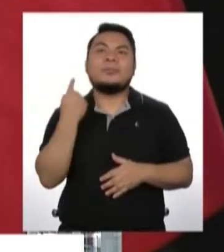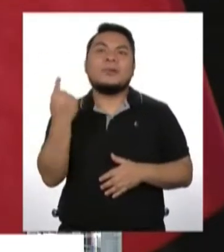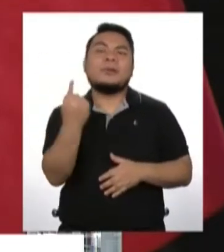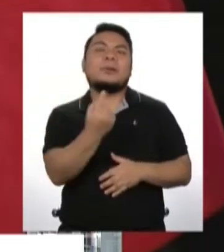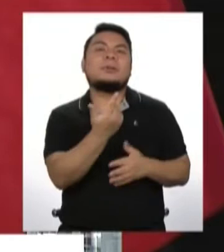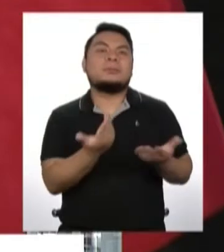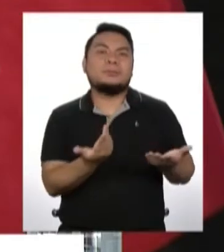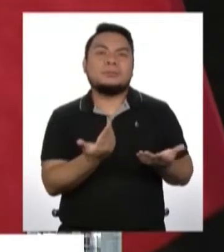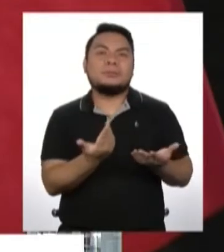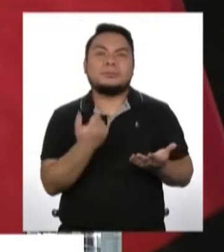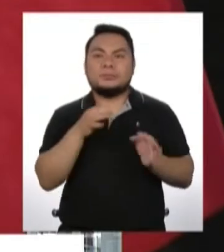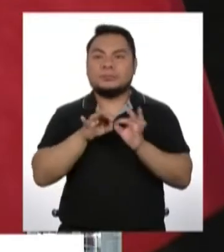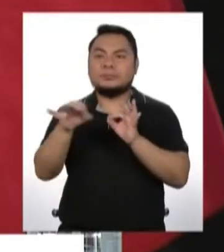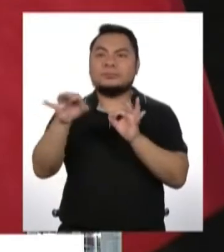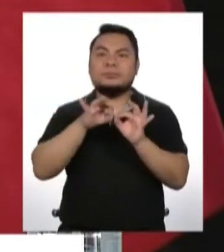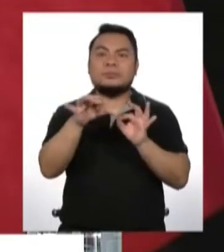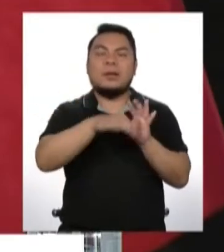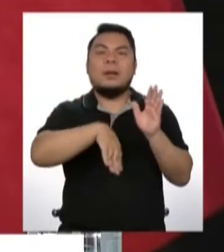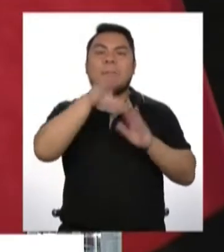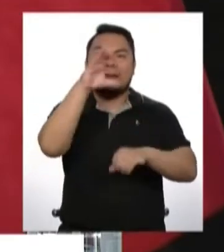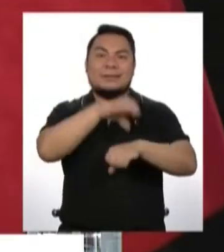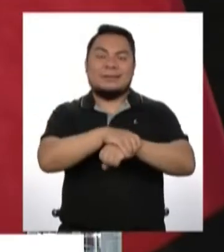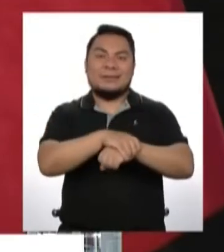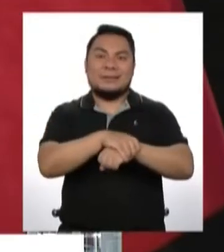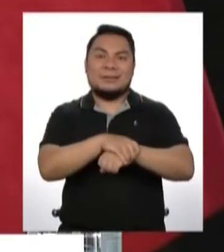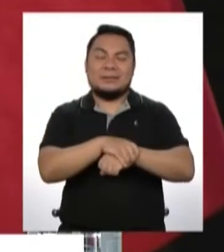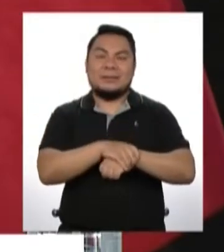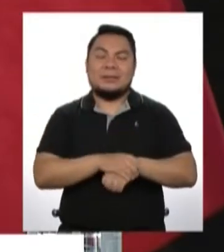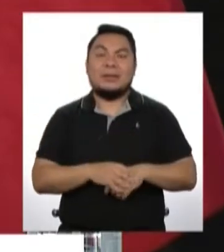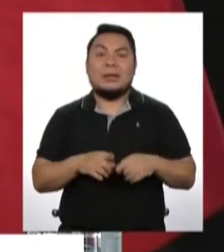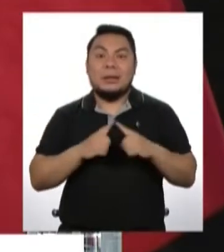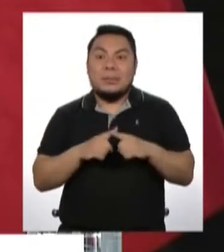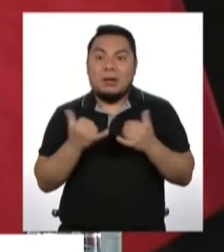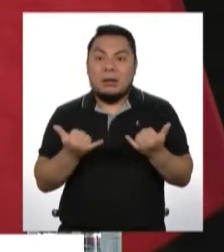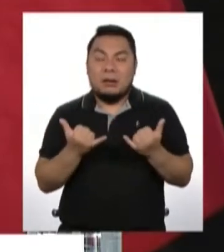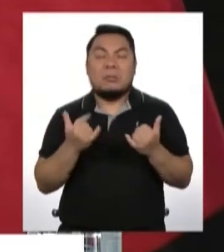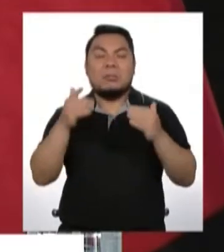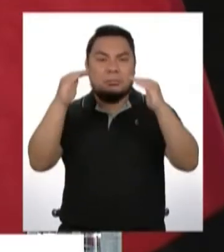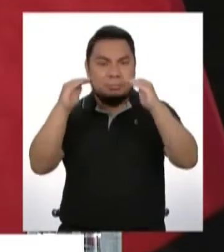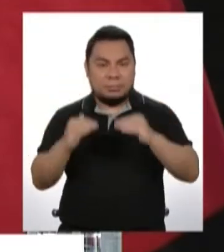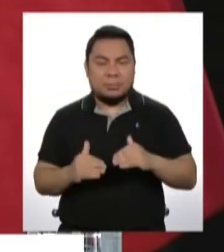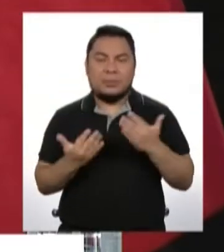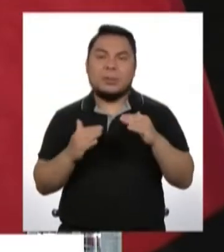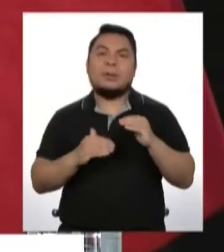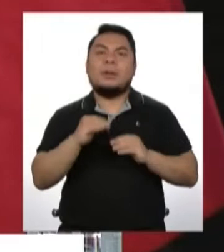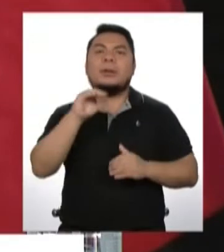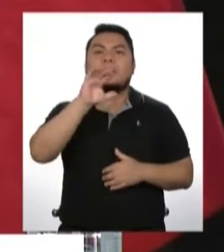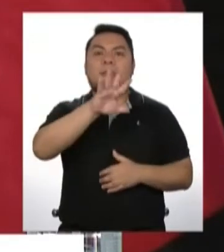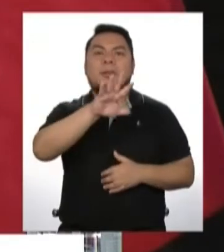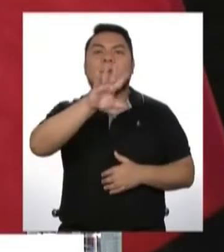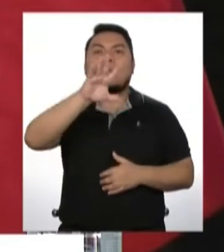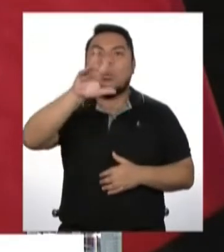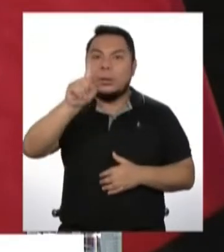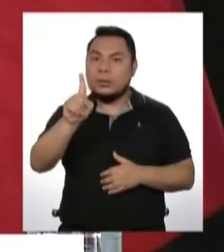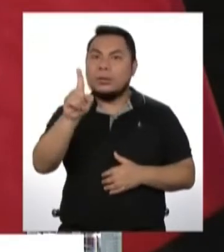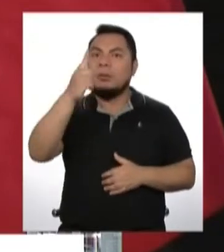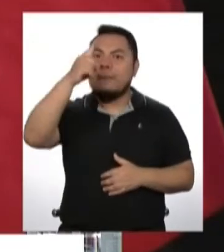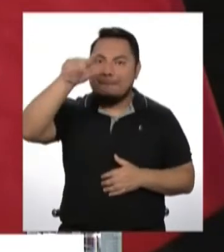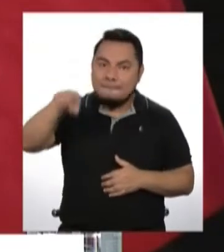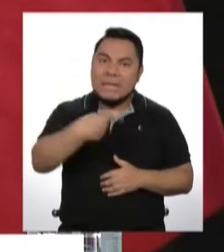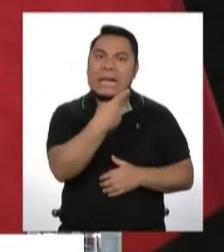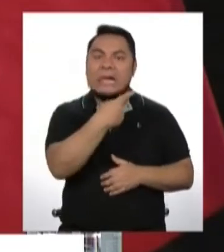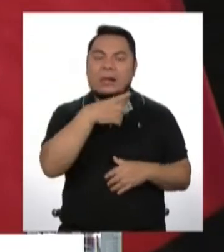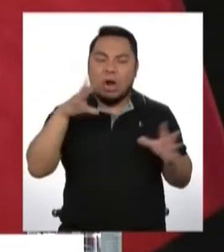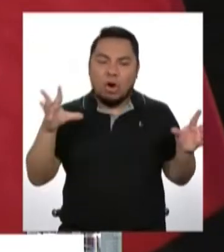una de las regiones donde había más detenidos, ¿no? Sin embargo, ya tenemos más de 51.000 personas que han